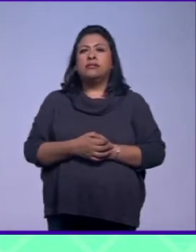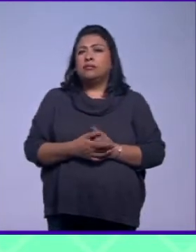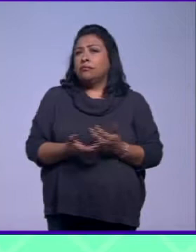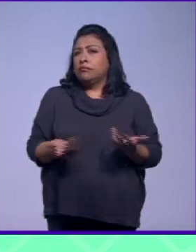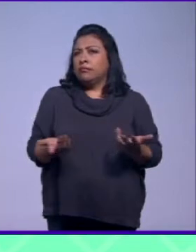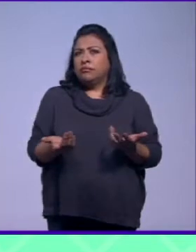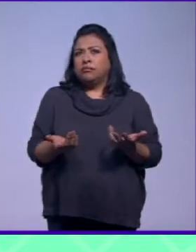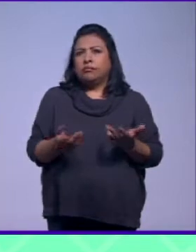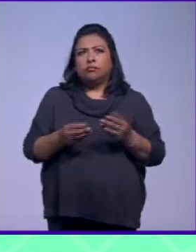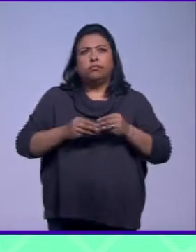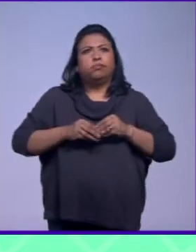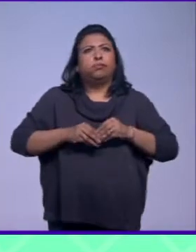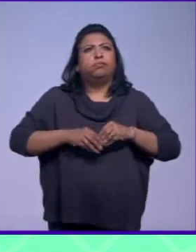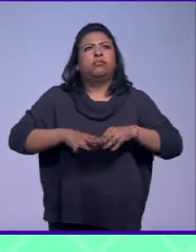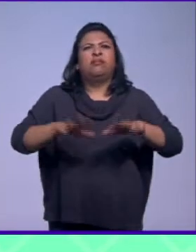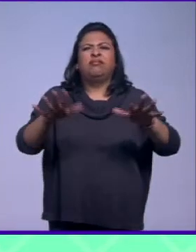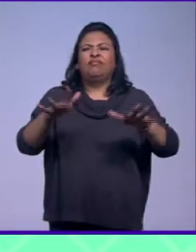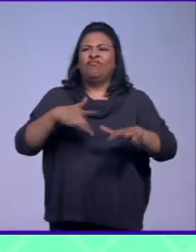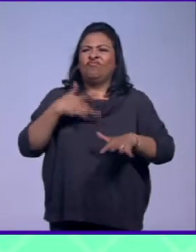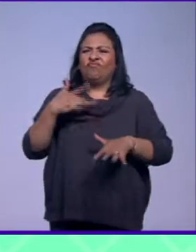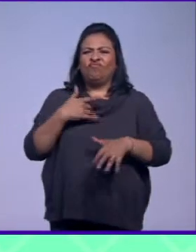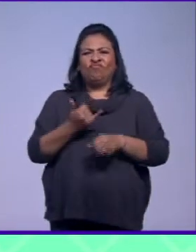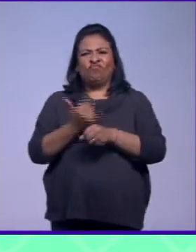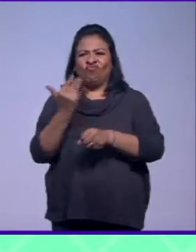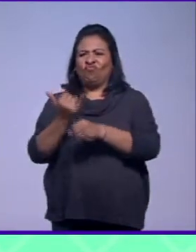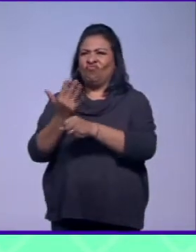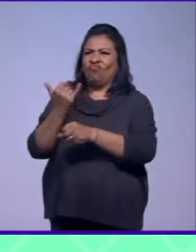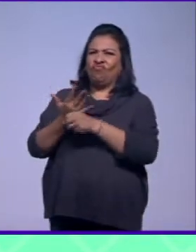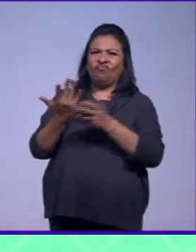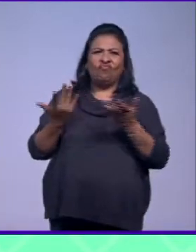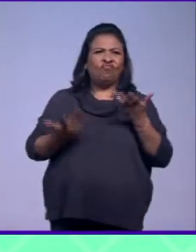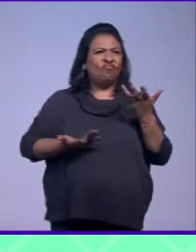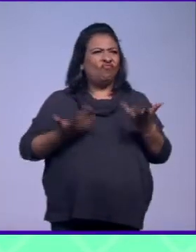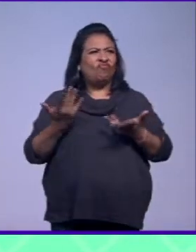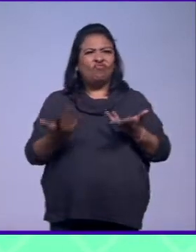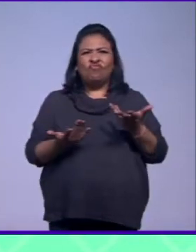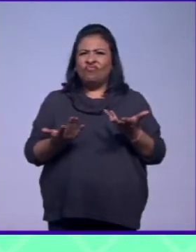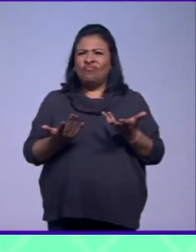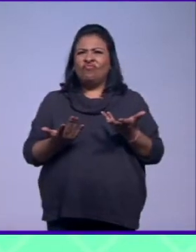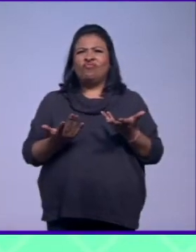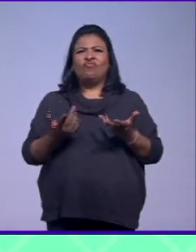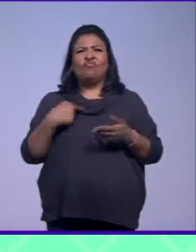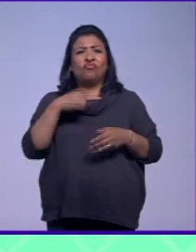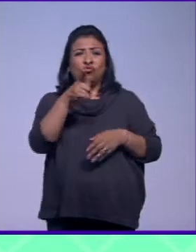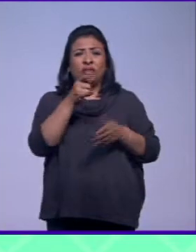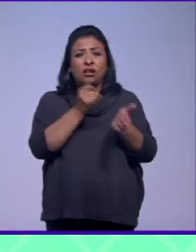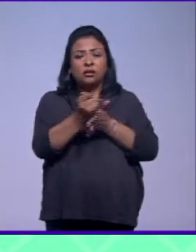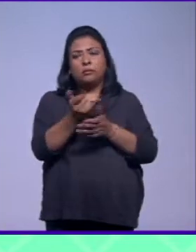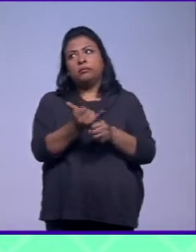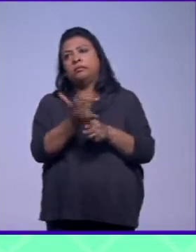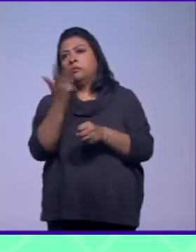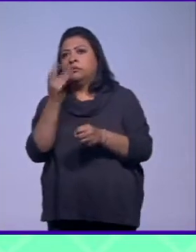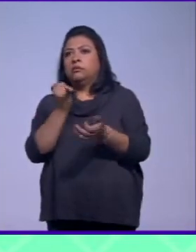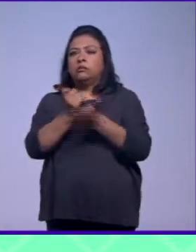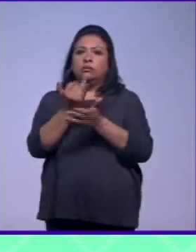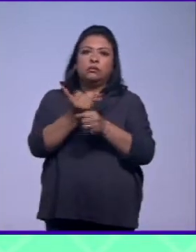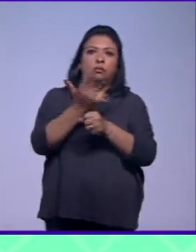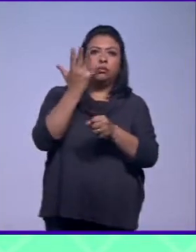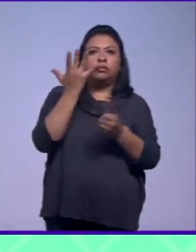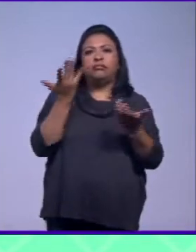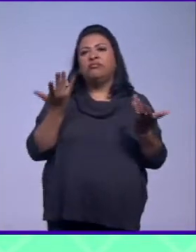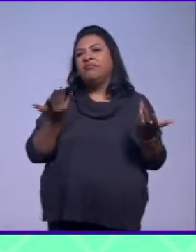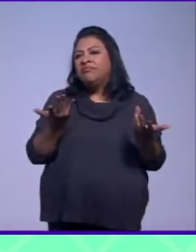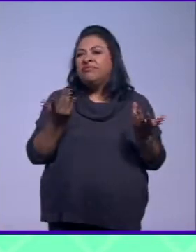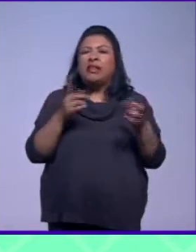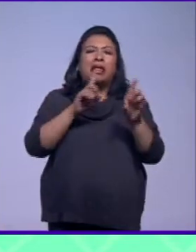esparce infelicidad por el mundo esparció infelicidad con cada decisión que toma está relacionada